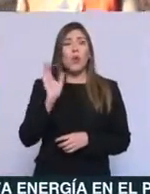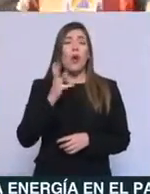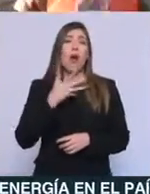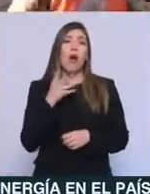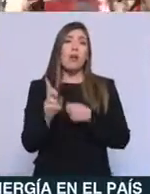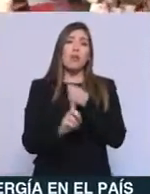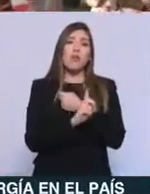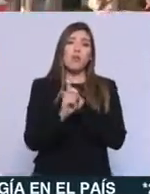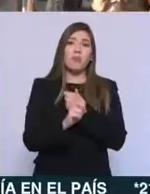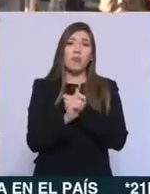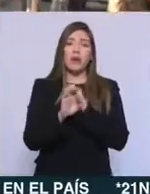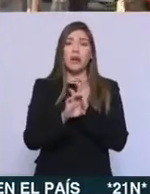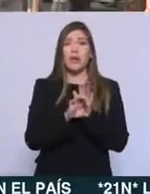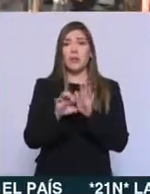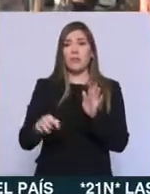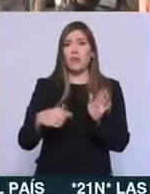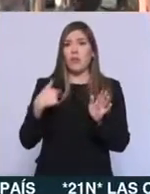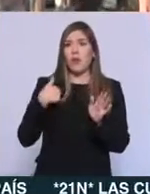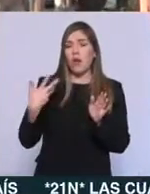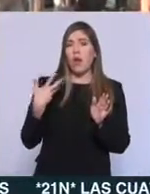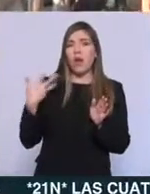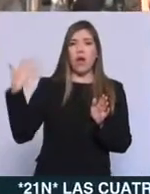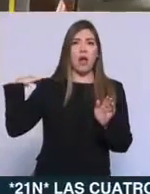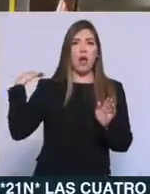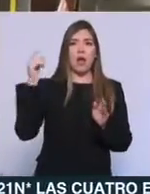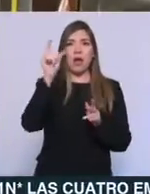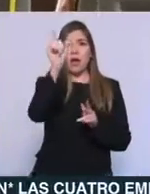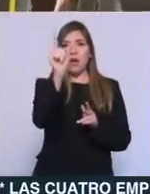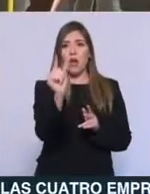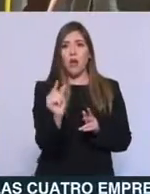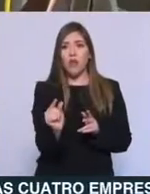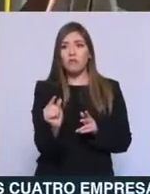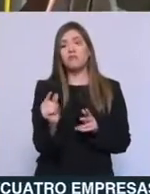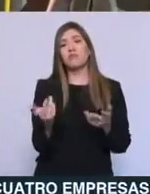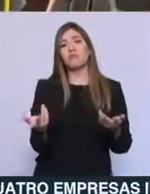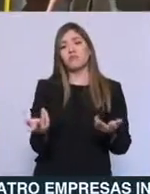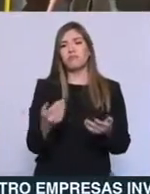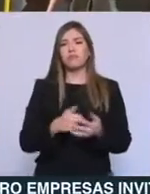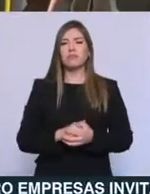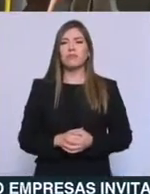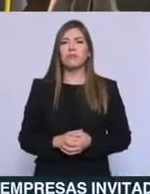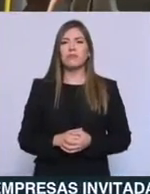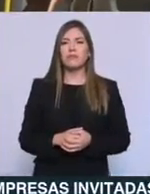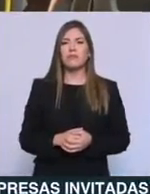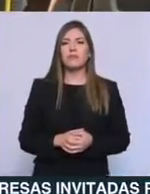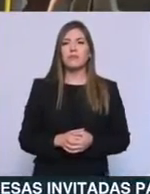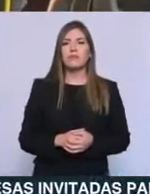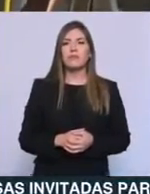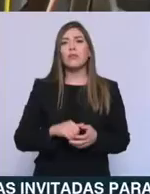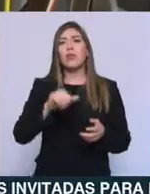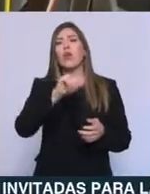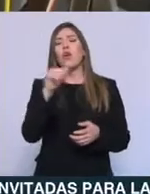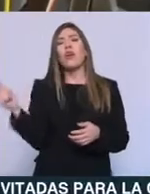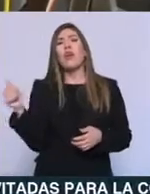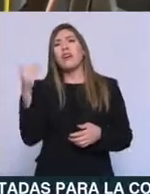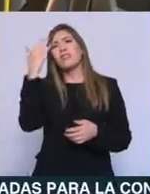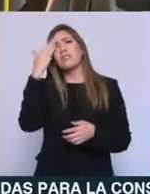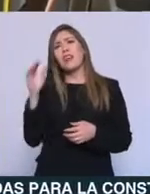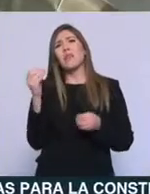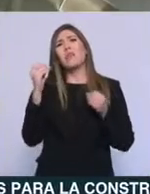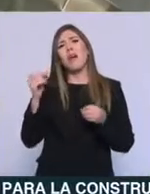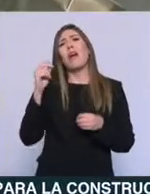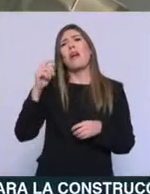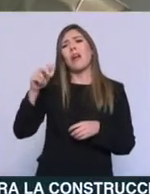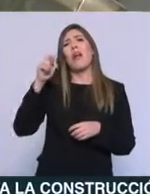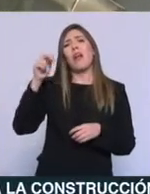como yo que la tengo en la columna, también en la columna baja. Otros porque saben que son demasiadas escaleras para